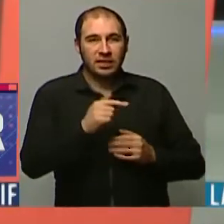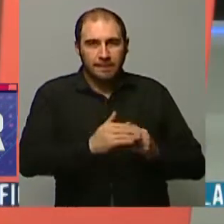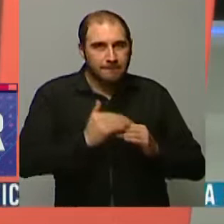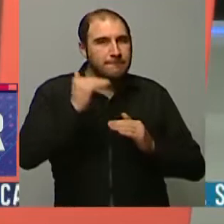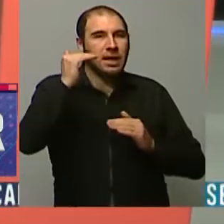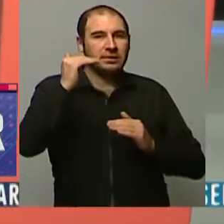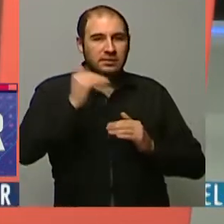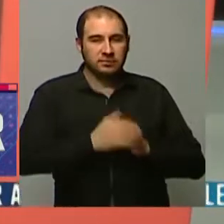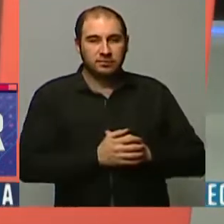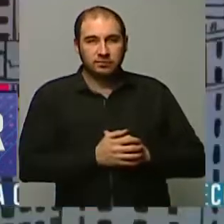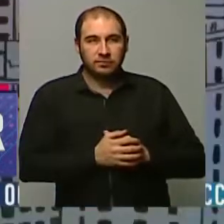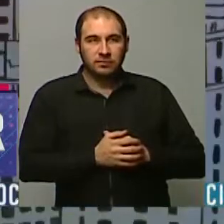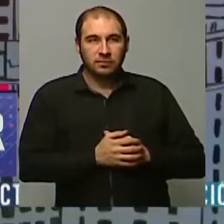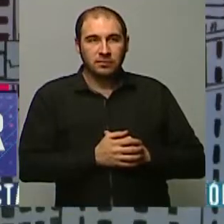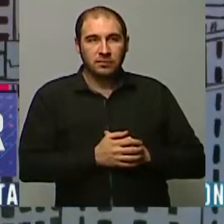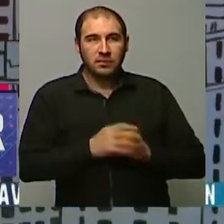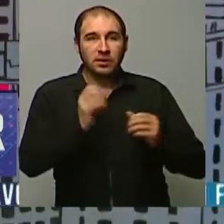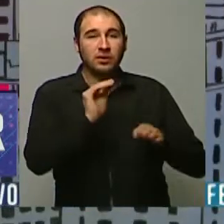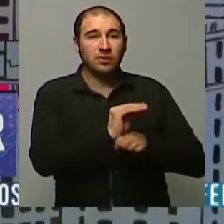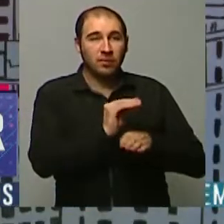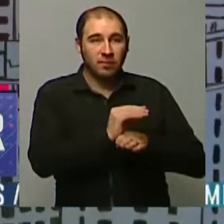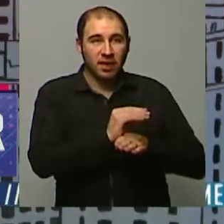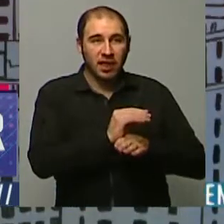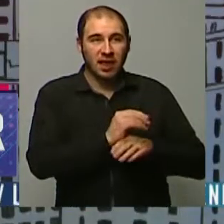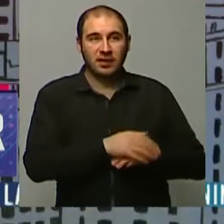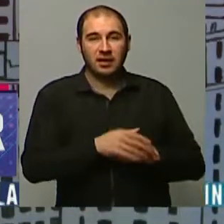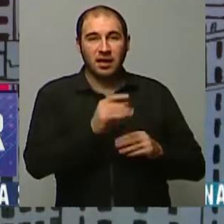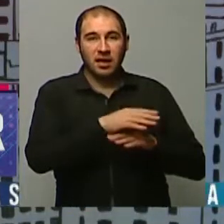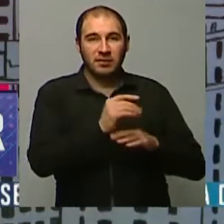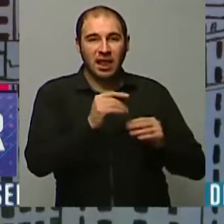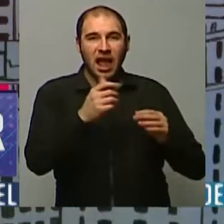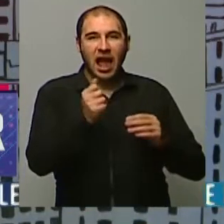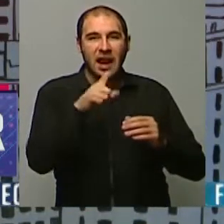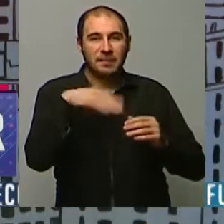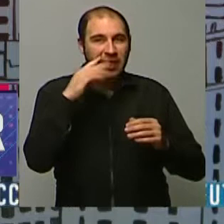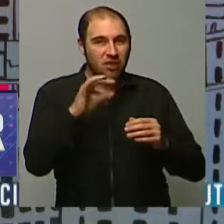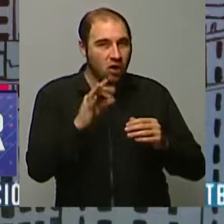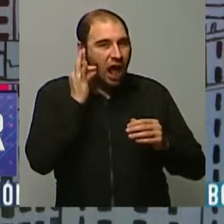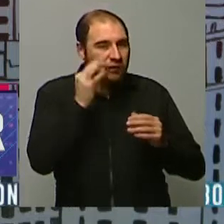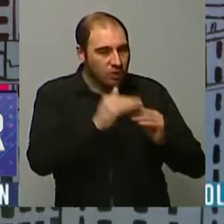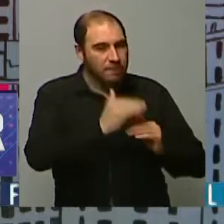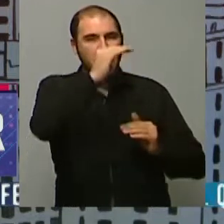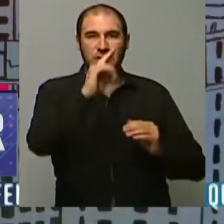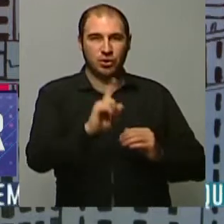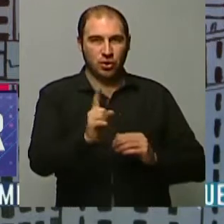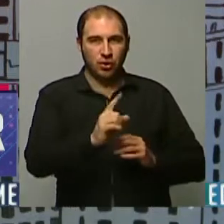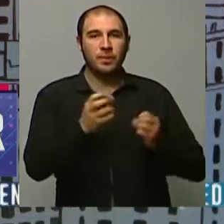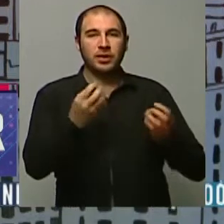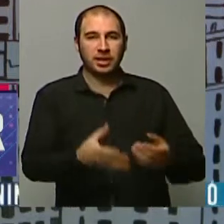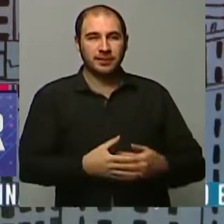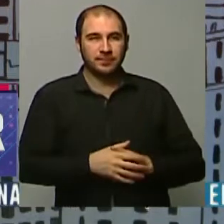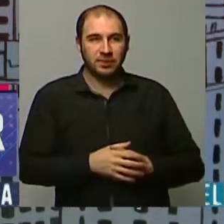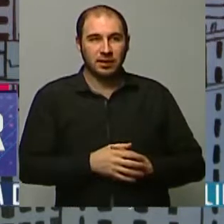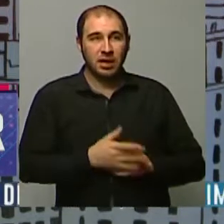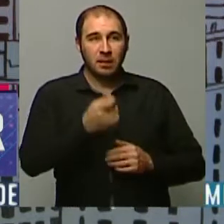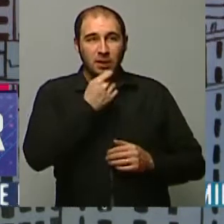predominar los alimentos a base de almidones y de azúcares, ¿sí? Porque